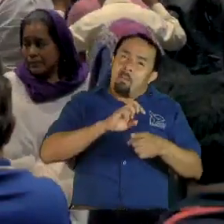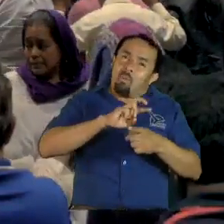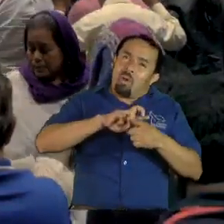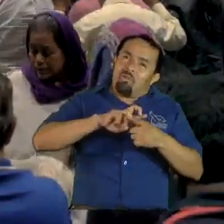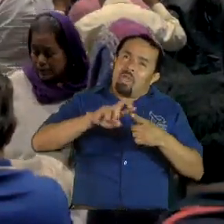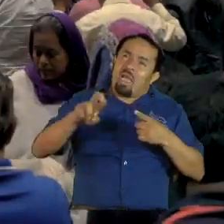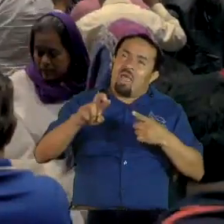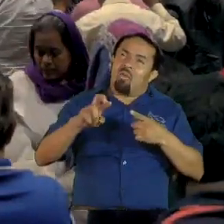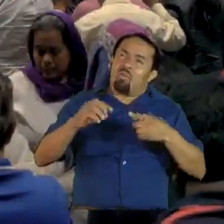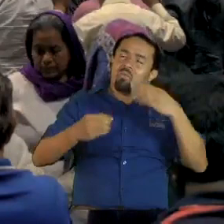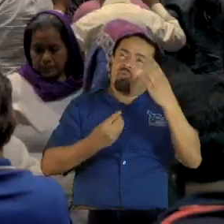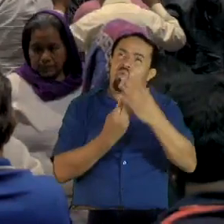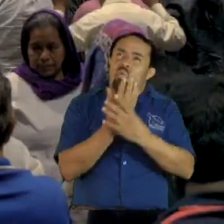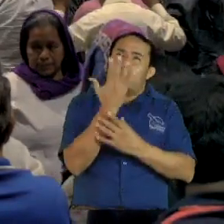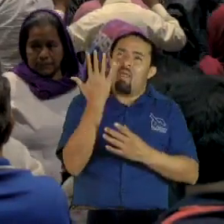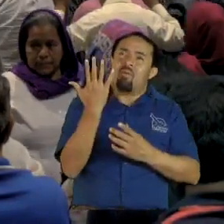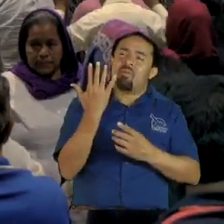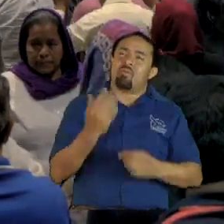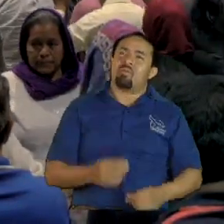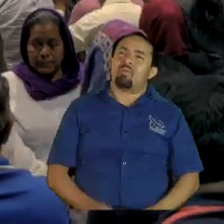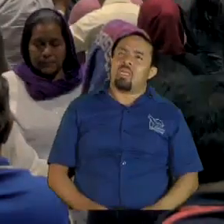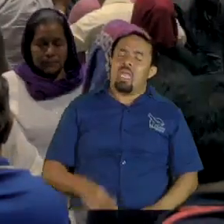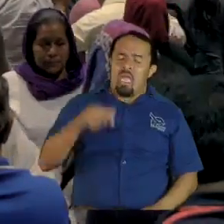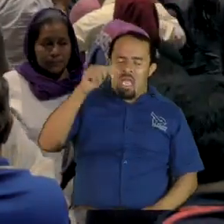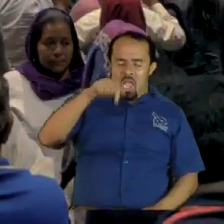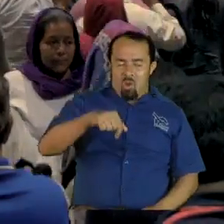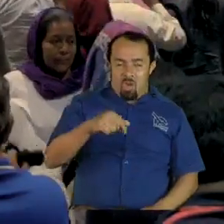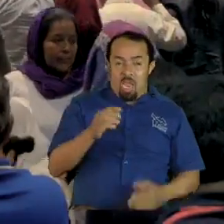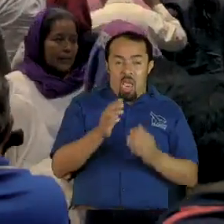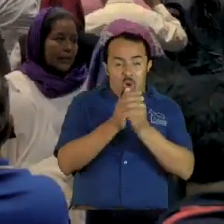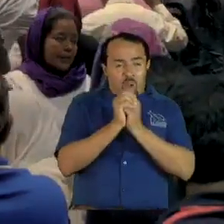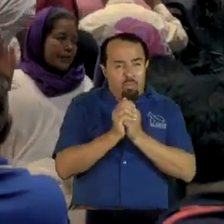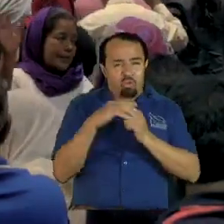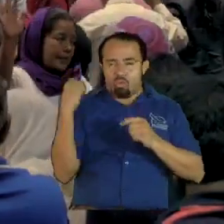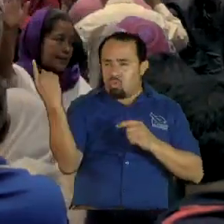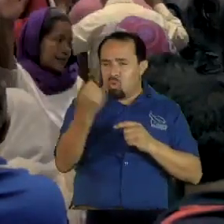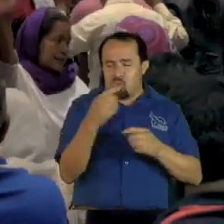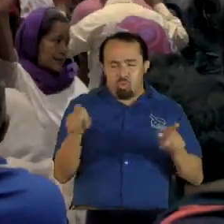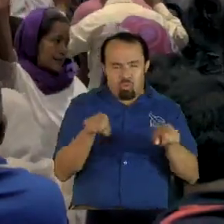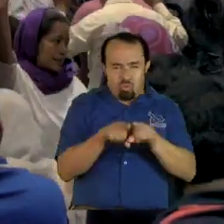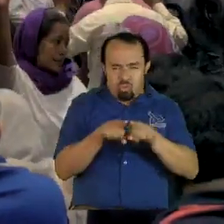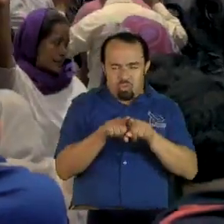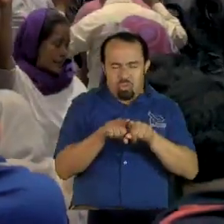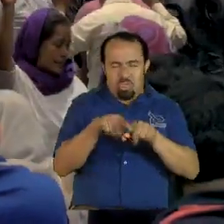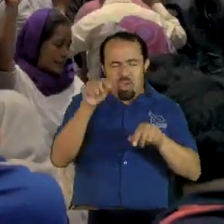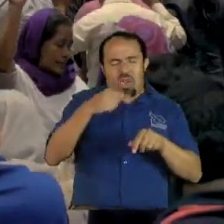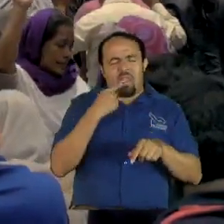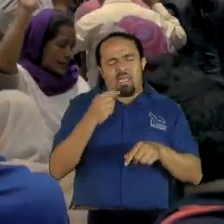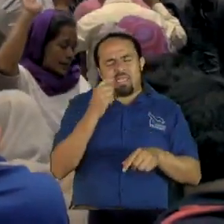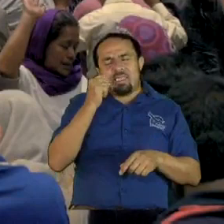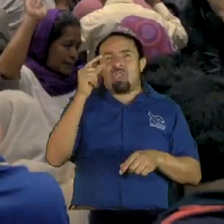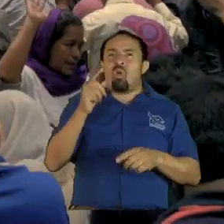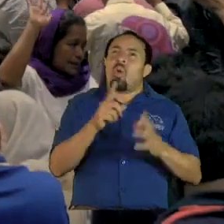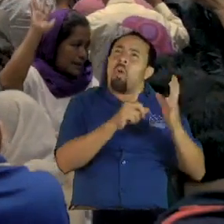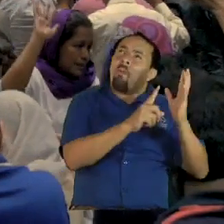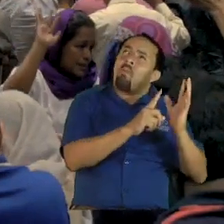purificado, nuevo. Ahora oremos. Ahora dile, Señor,